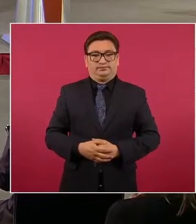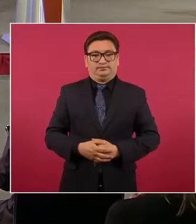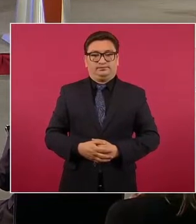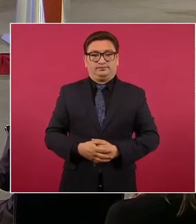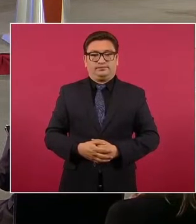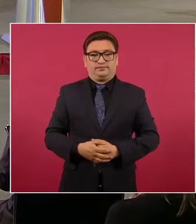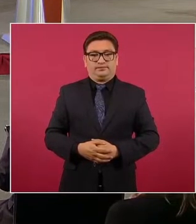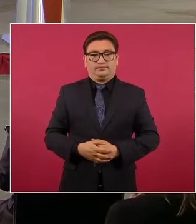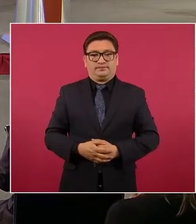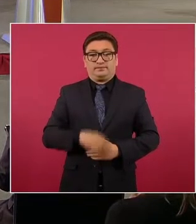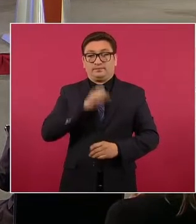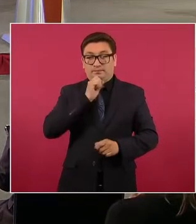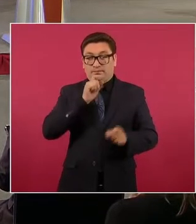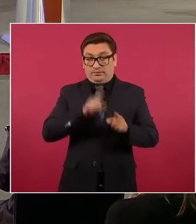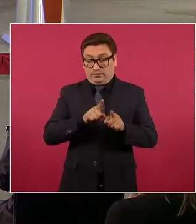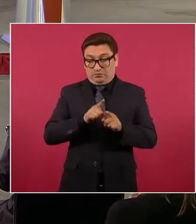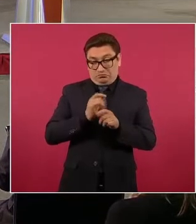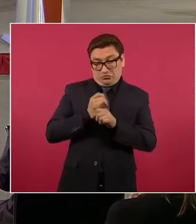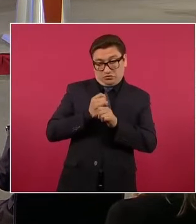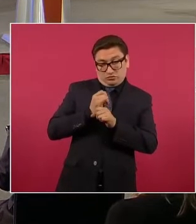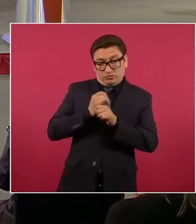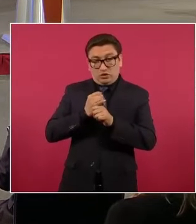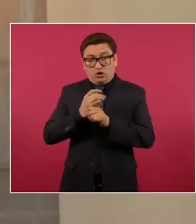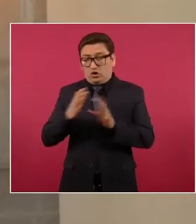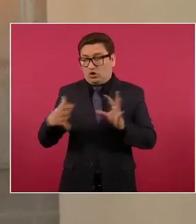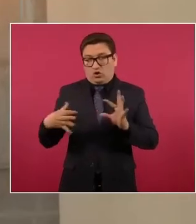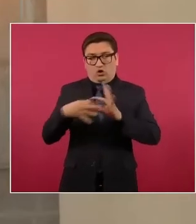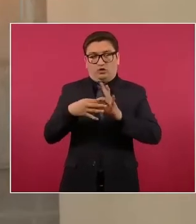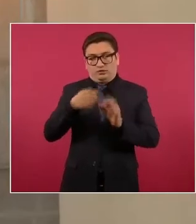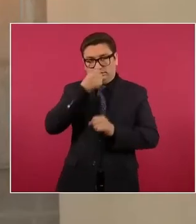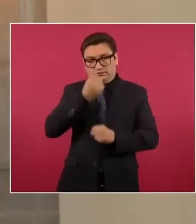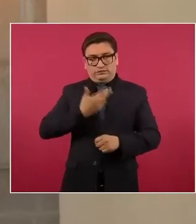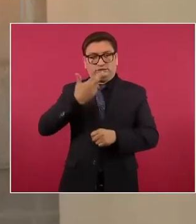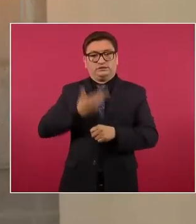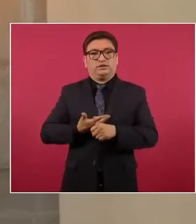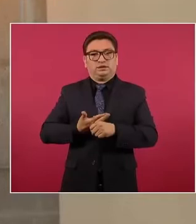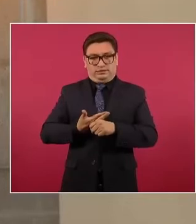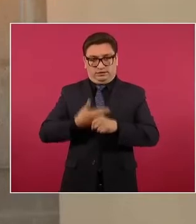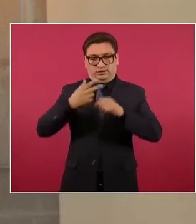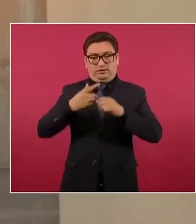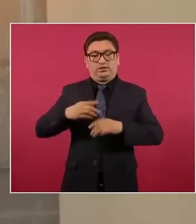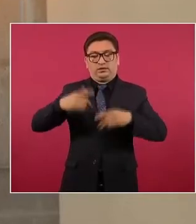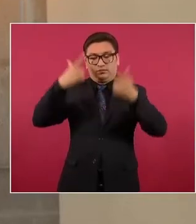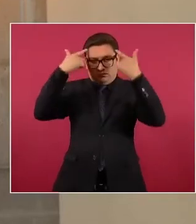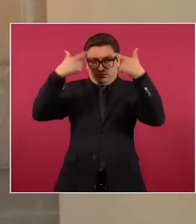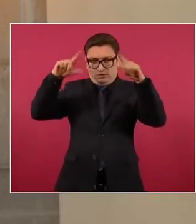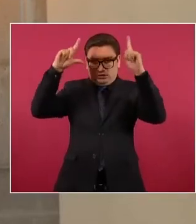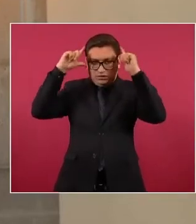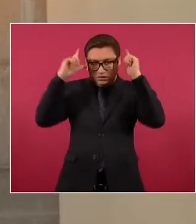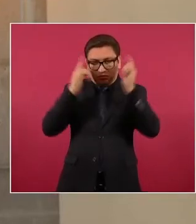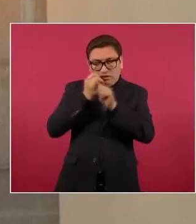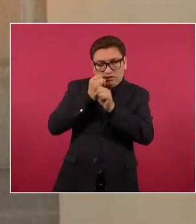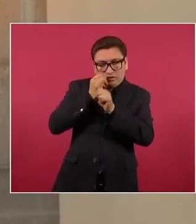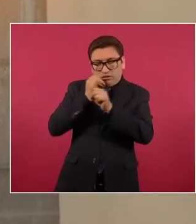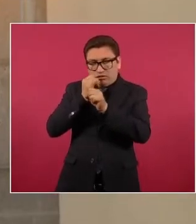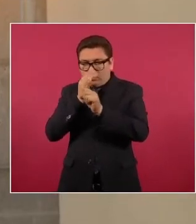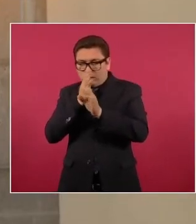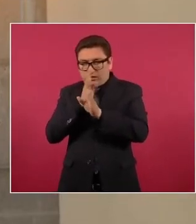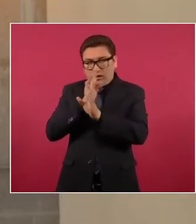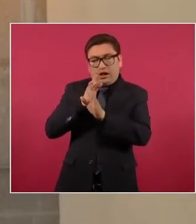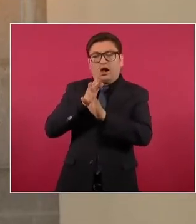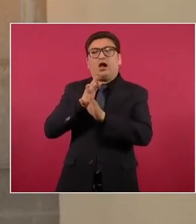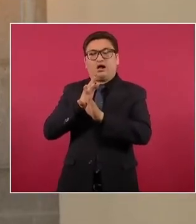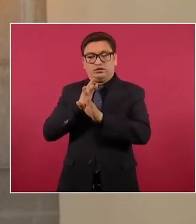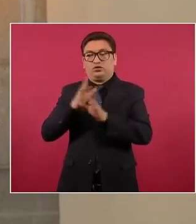También en una operación coordinada por la Secretaría de la Marina con acciones de inteligencia, en